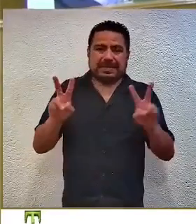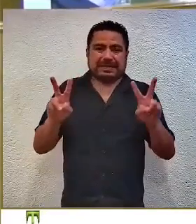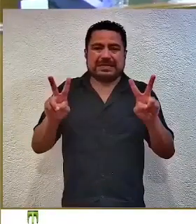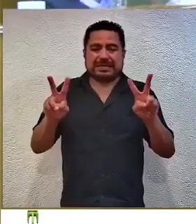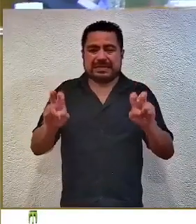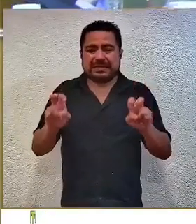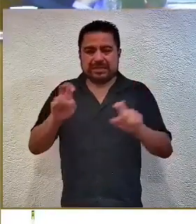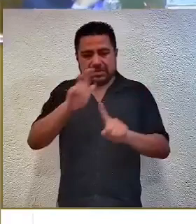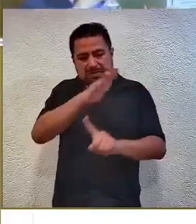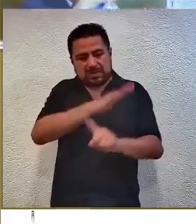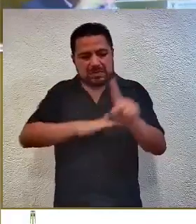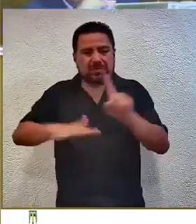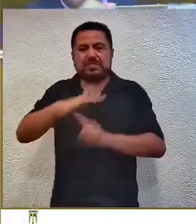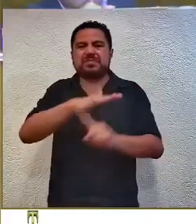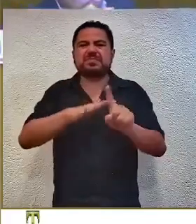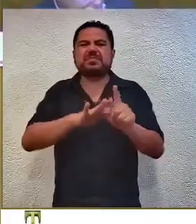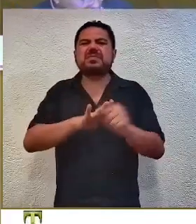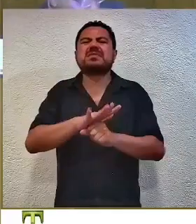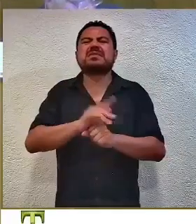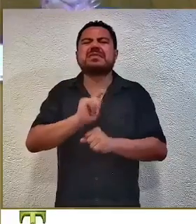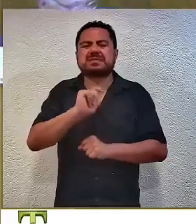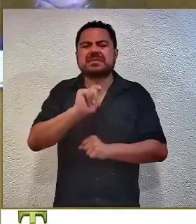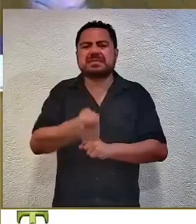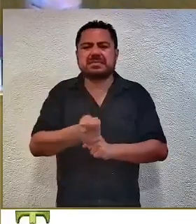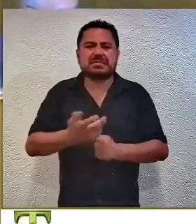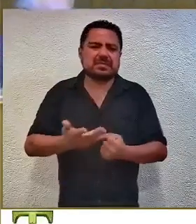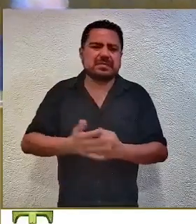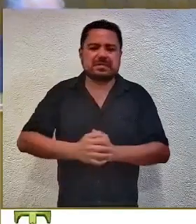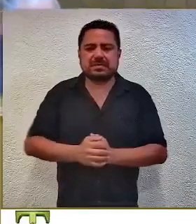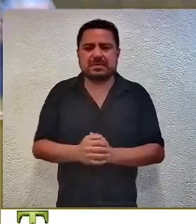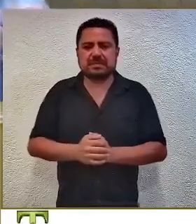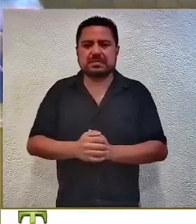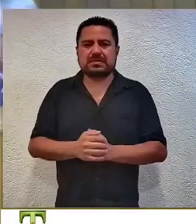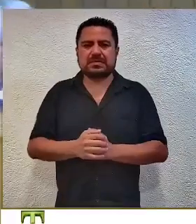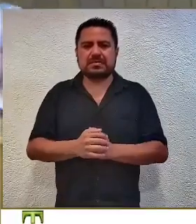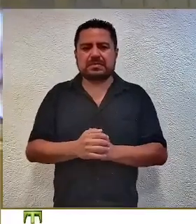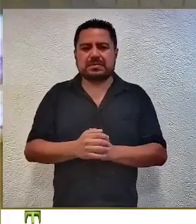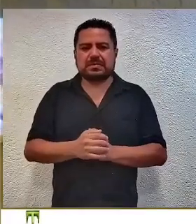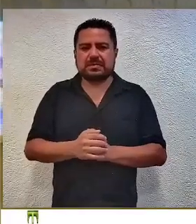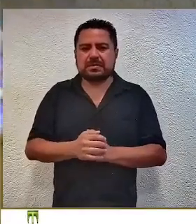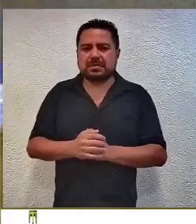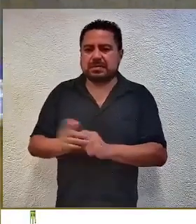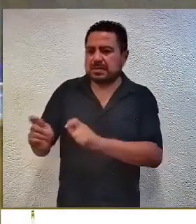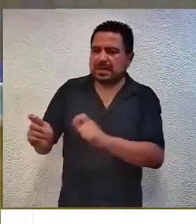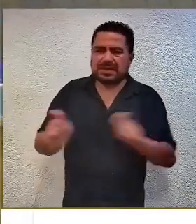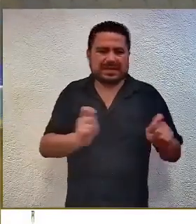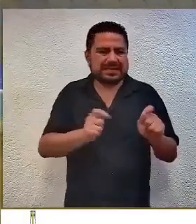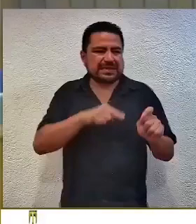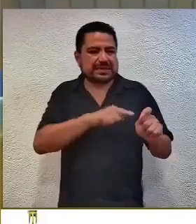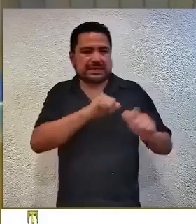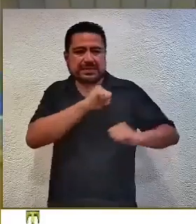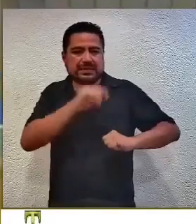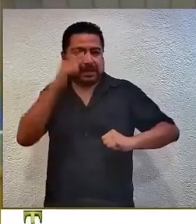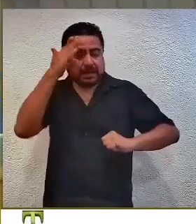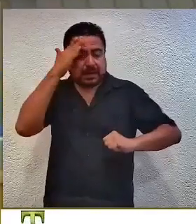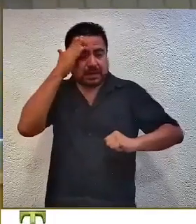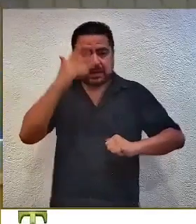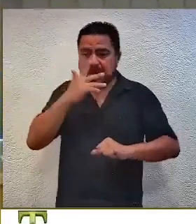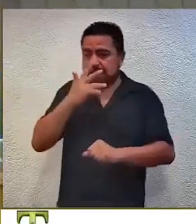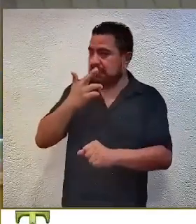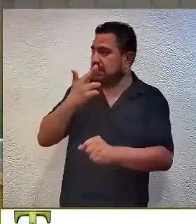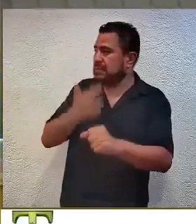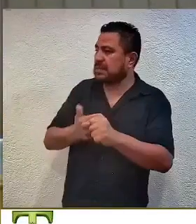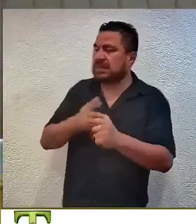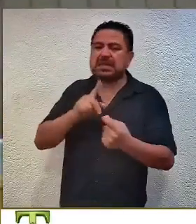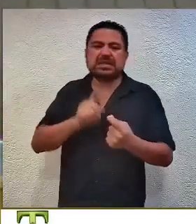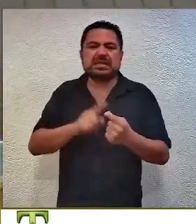el contexto es que fue sometido a la jurisdicción de la autoridad responsable,